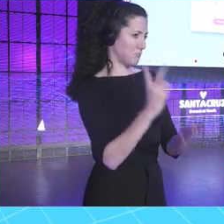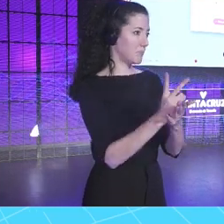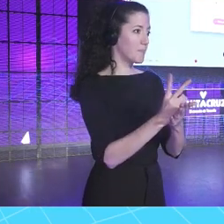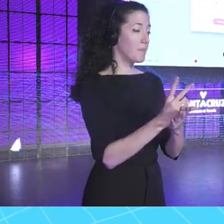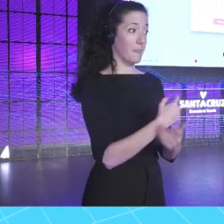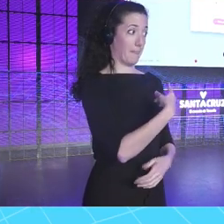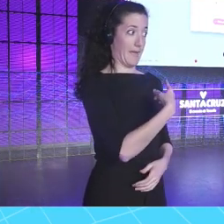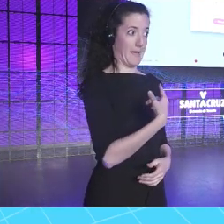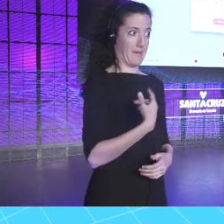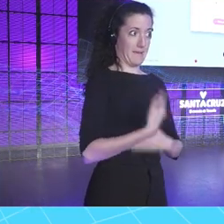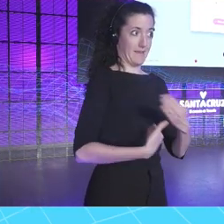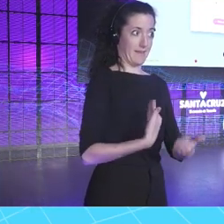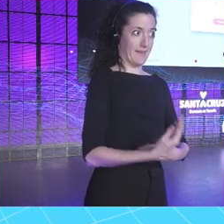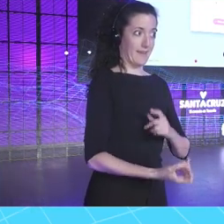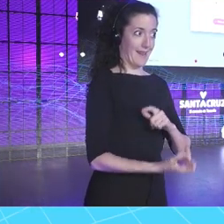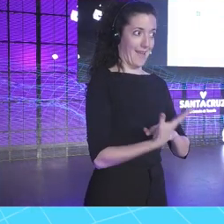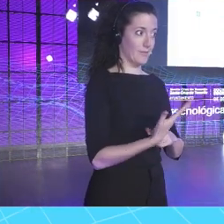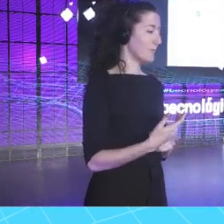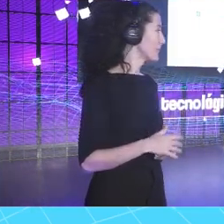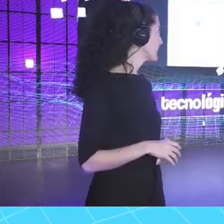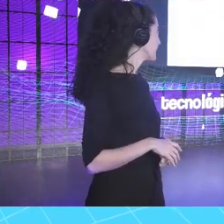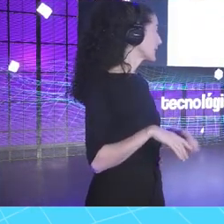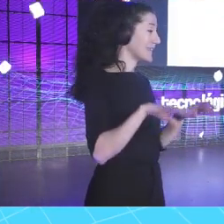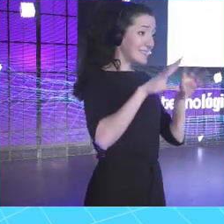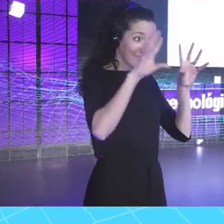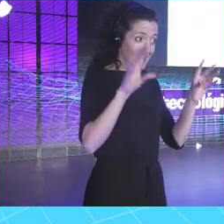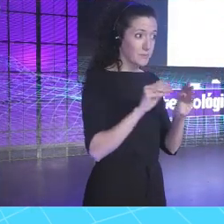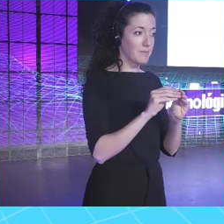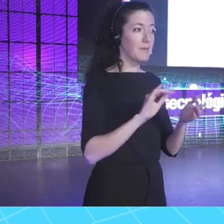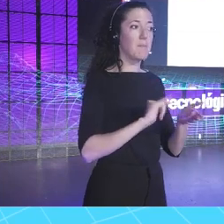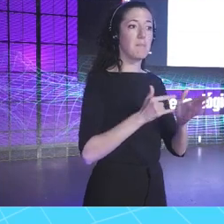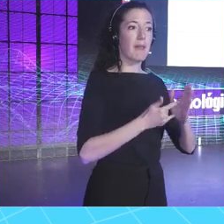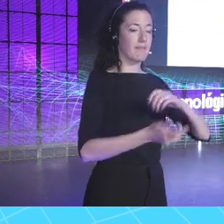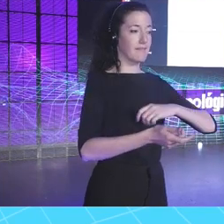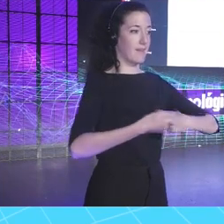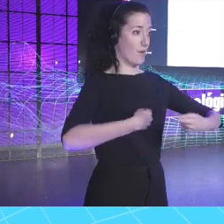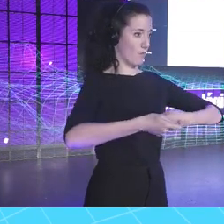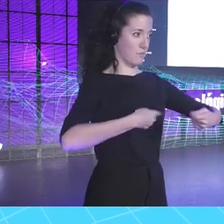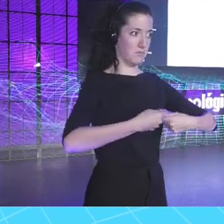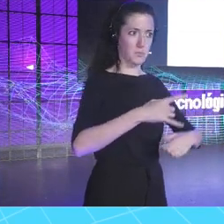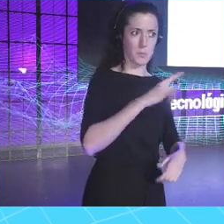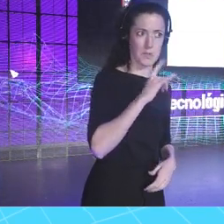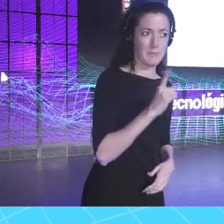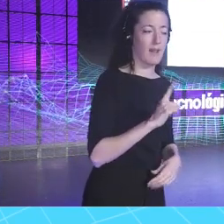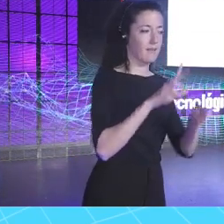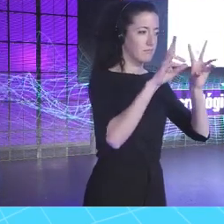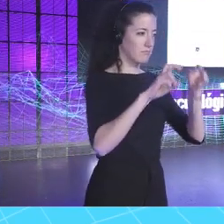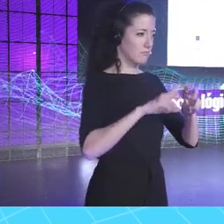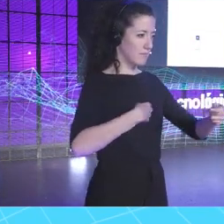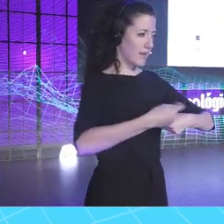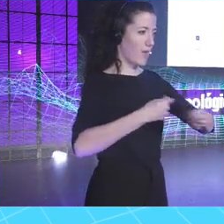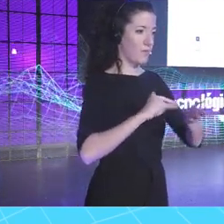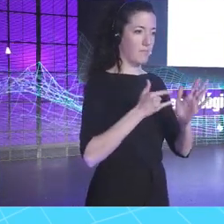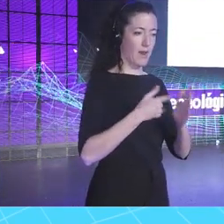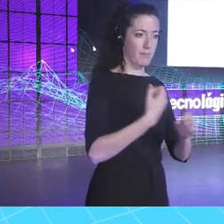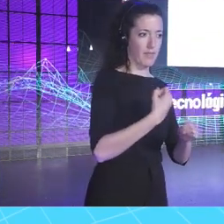en resumen tendremos un plan de negocio que no está nada mal o sea tenemos resúmenes ejecutivo análisis mercado plan de operaciones plan financiero